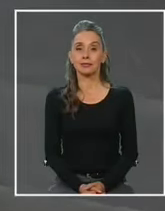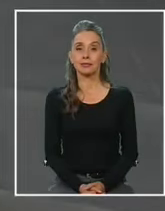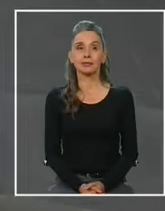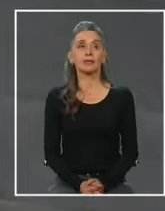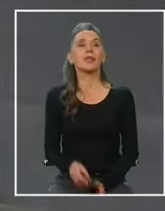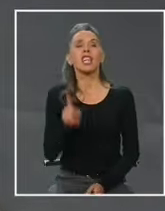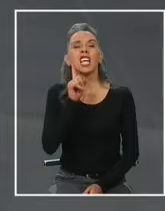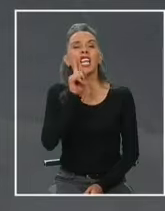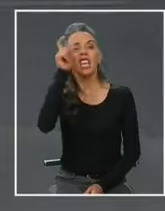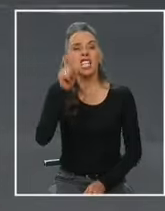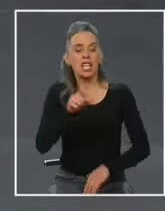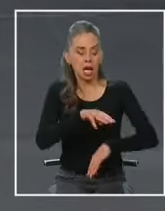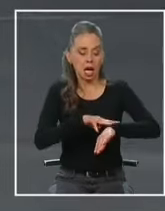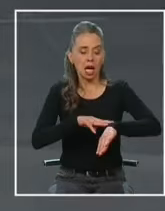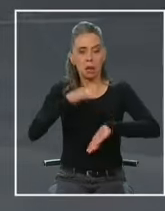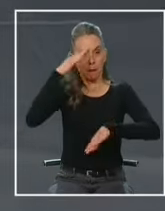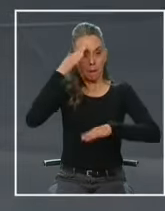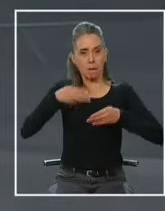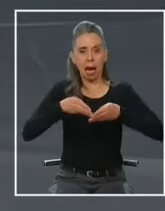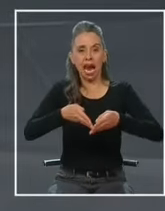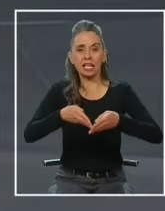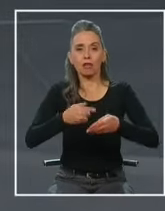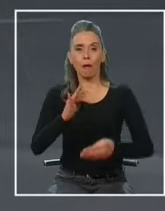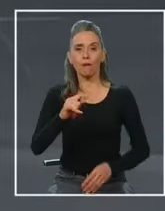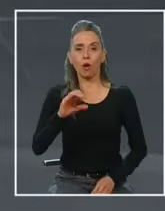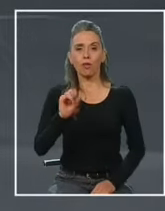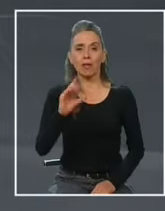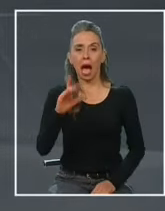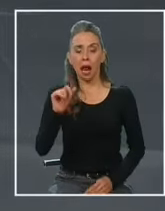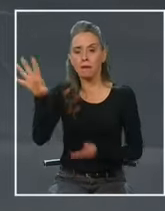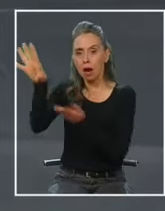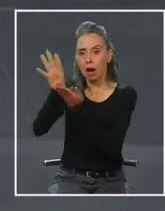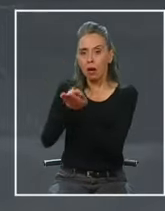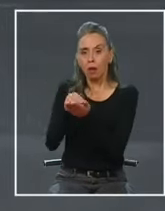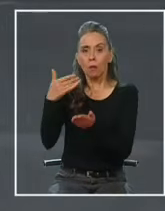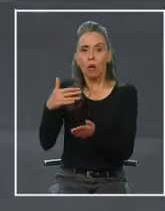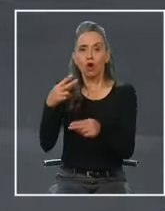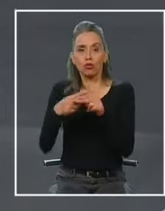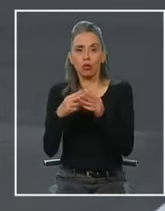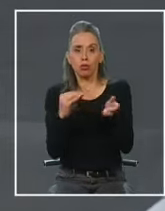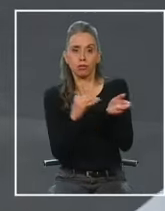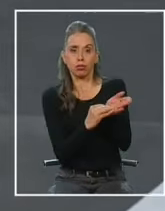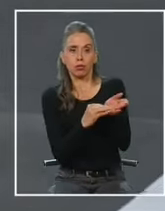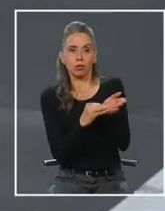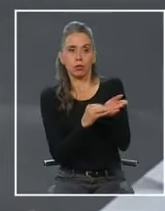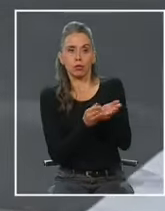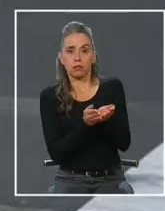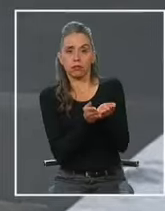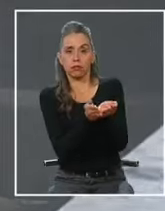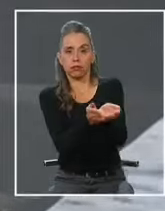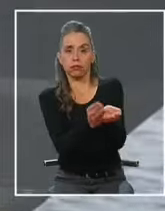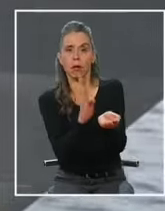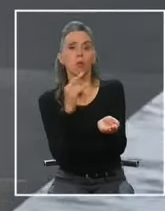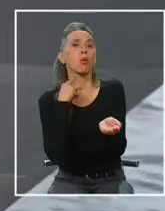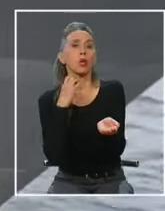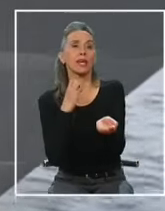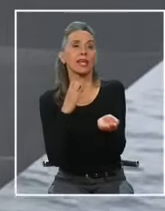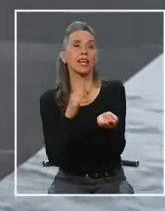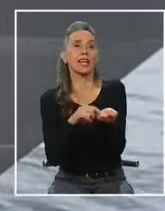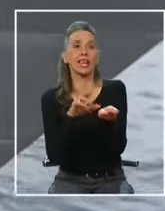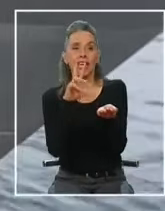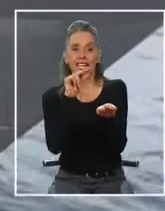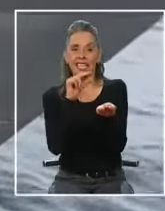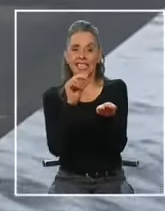¿Pero quién era el marinero Fuente Alba? ¿Qué inspira tan profundamente a este noble buque gris de